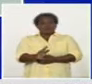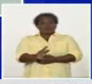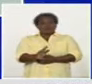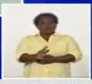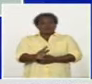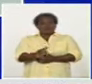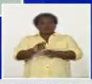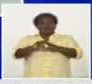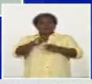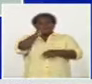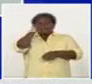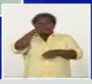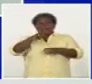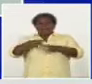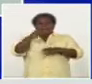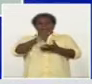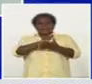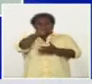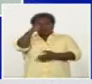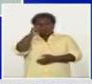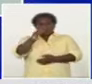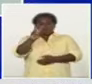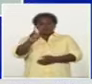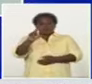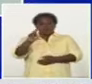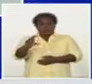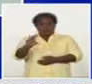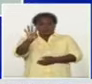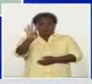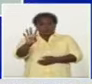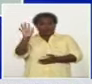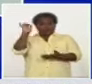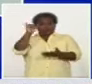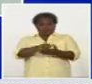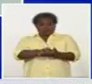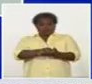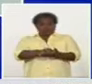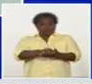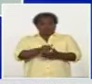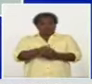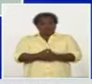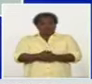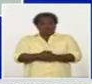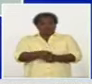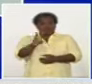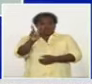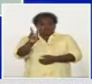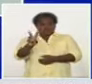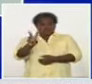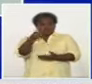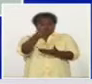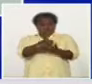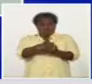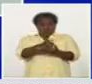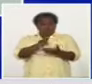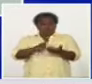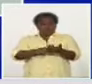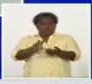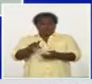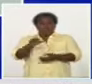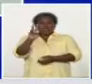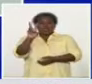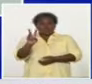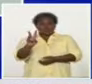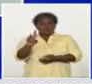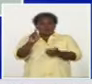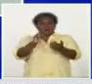Bahamas. Villa Clara confirma 4 casos importados, 2 de Santa Clara, uno de Placetas y uno de Santo